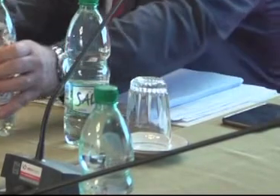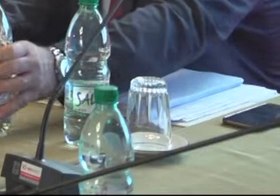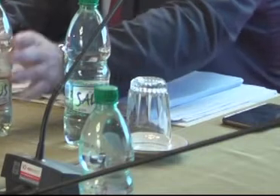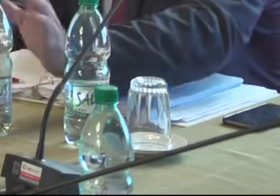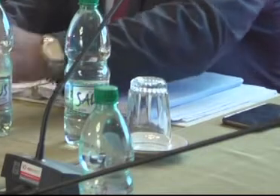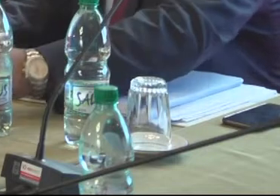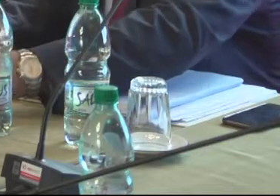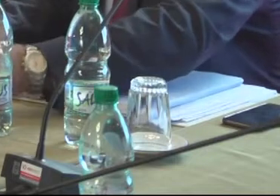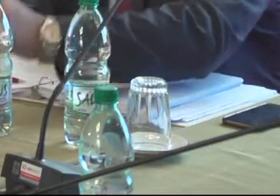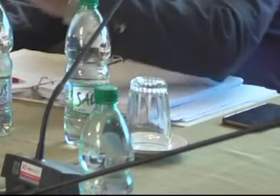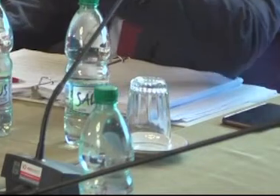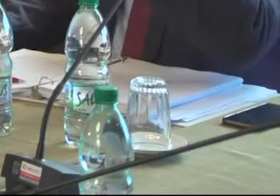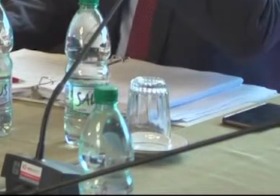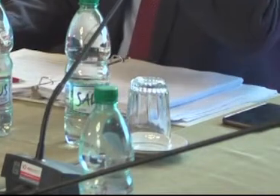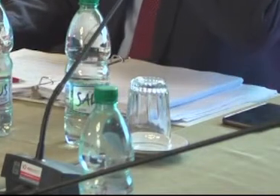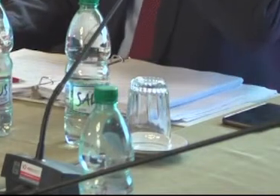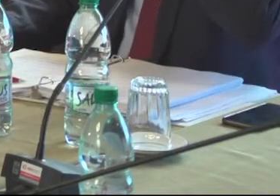poder nosotros tener